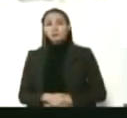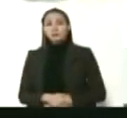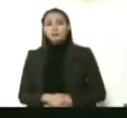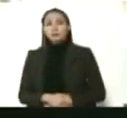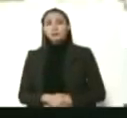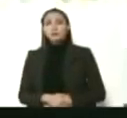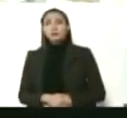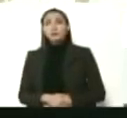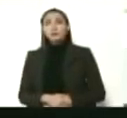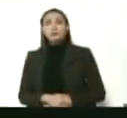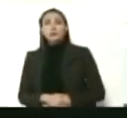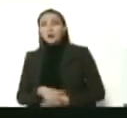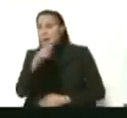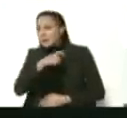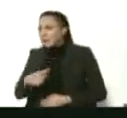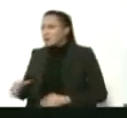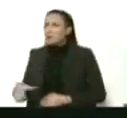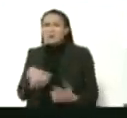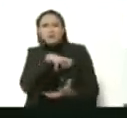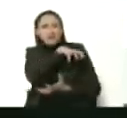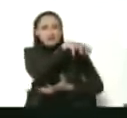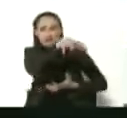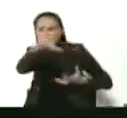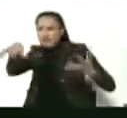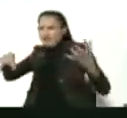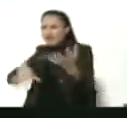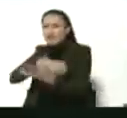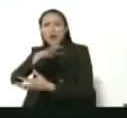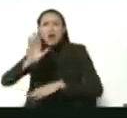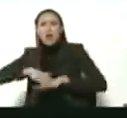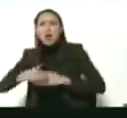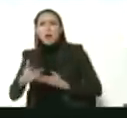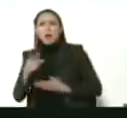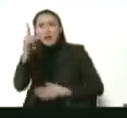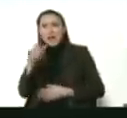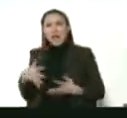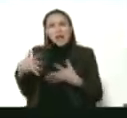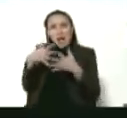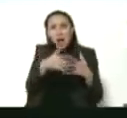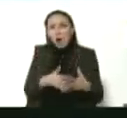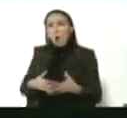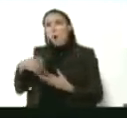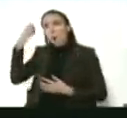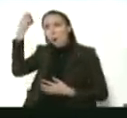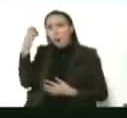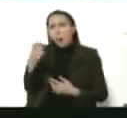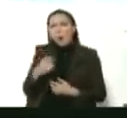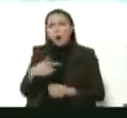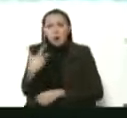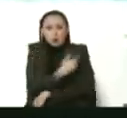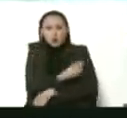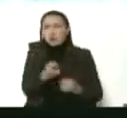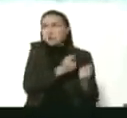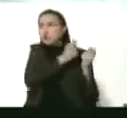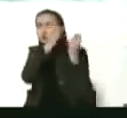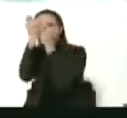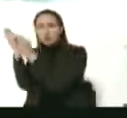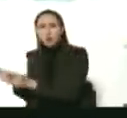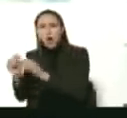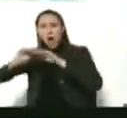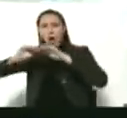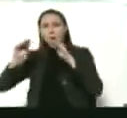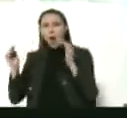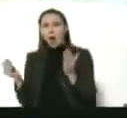un escándalo. Las vacunas prometidas a Estados Unidos, a Europa y otras partes, bueno, del mundo